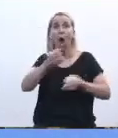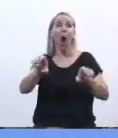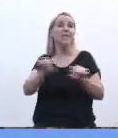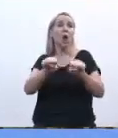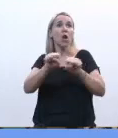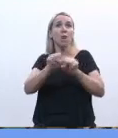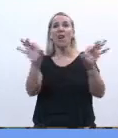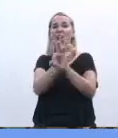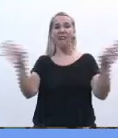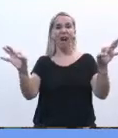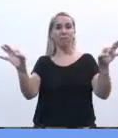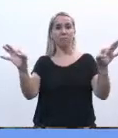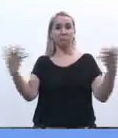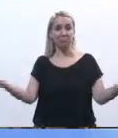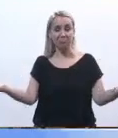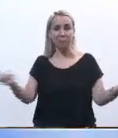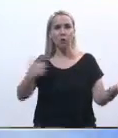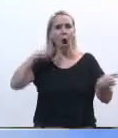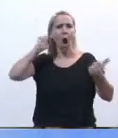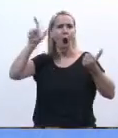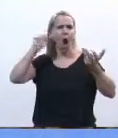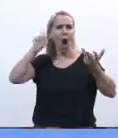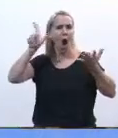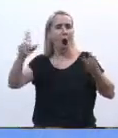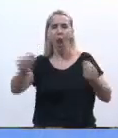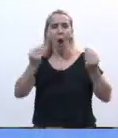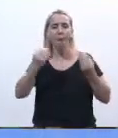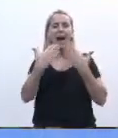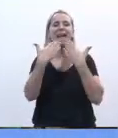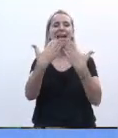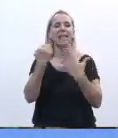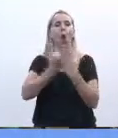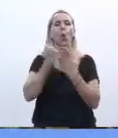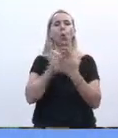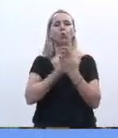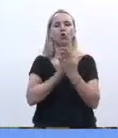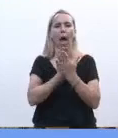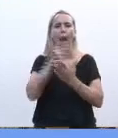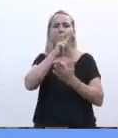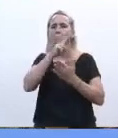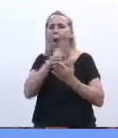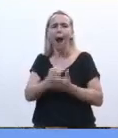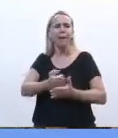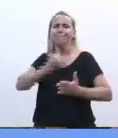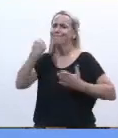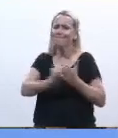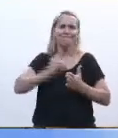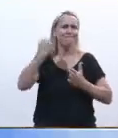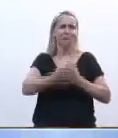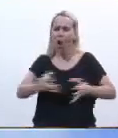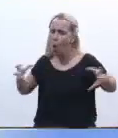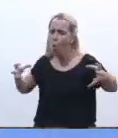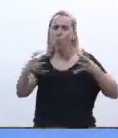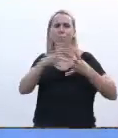Hemos logrado todo esto gracias a la lucha de mujeres que empujaron y empujaron y colectivos